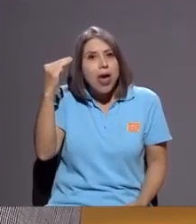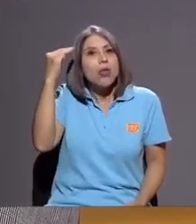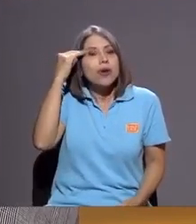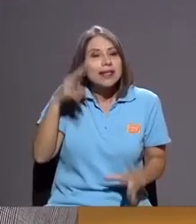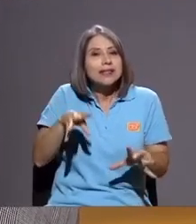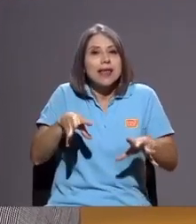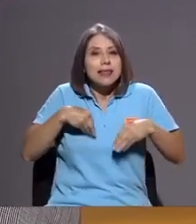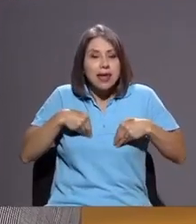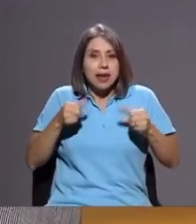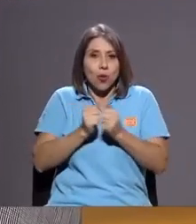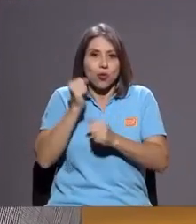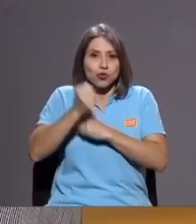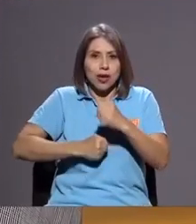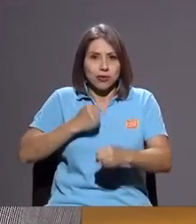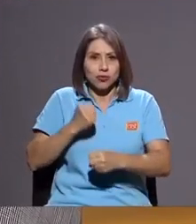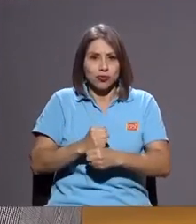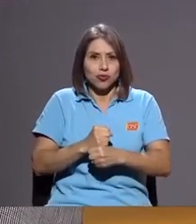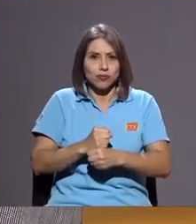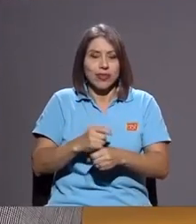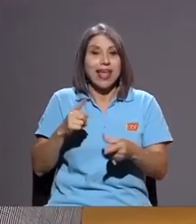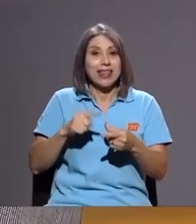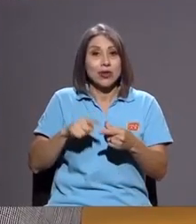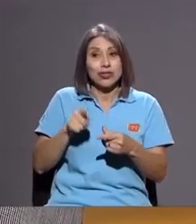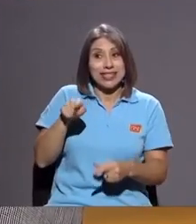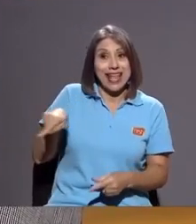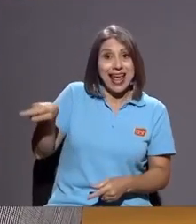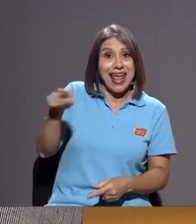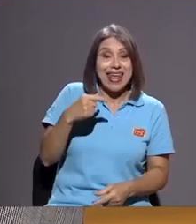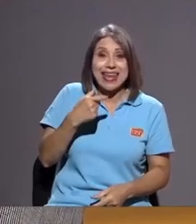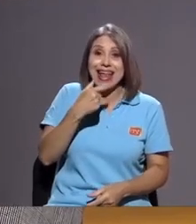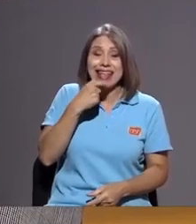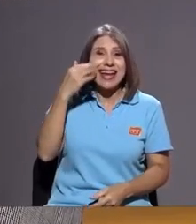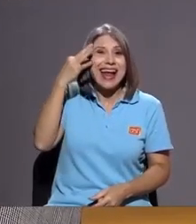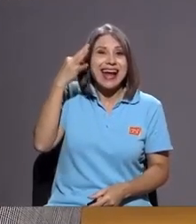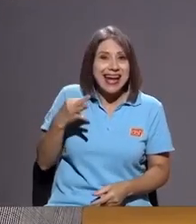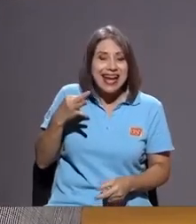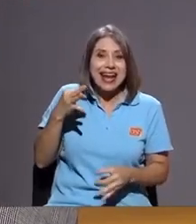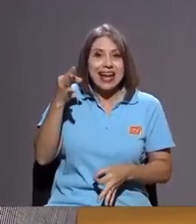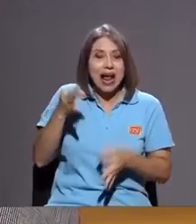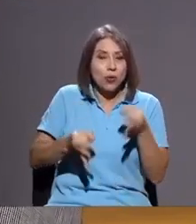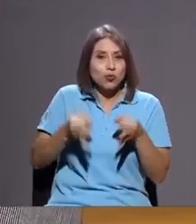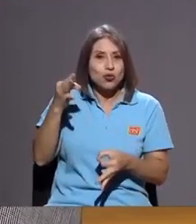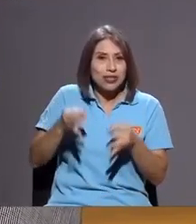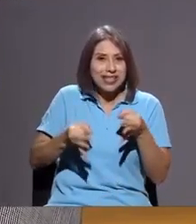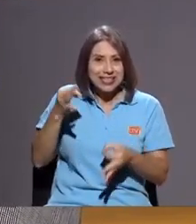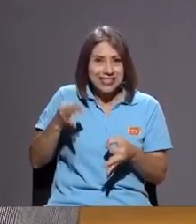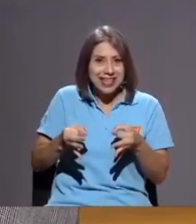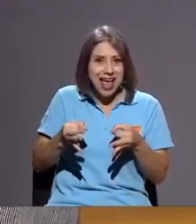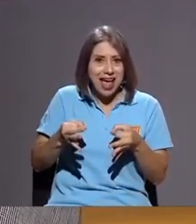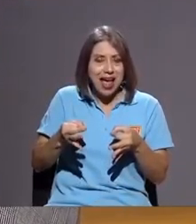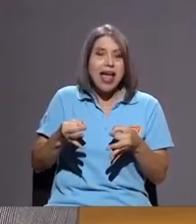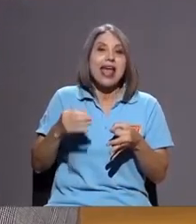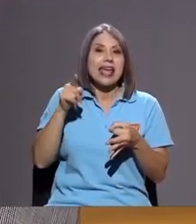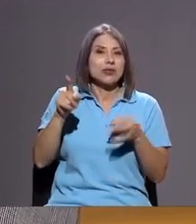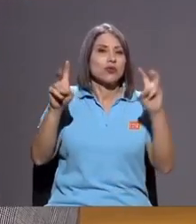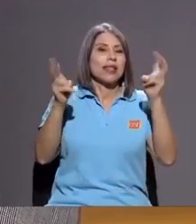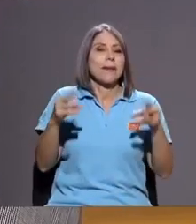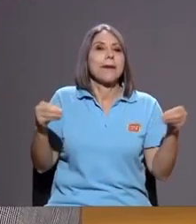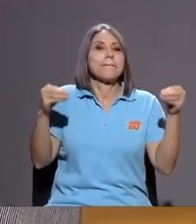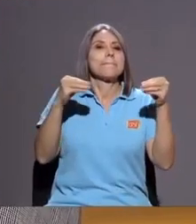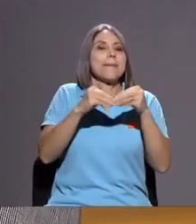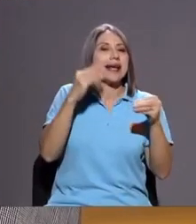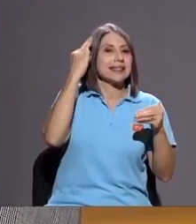años. Y entonces ellos consideran que la justicia, en última instancia, el ejercicio de la justicia es un tema más de